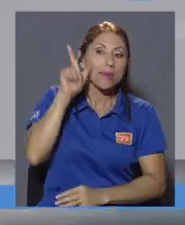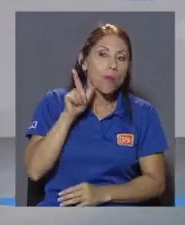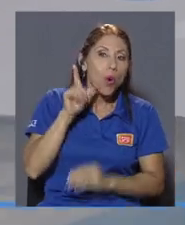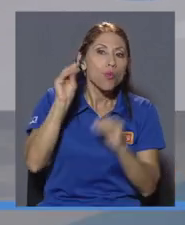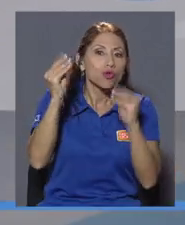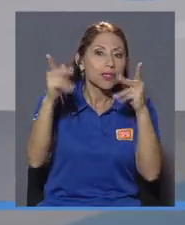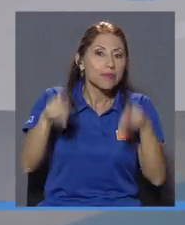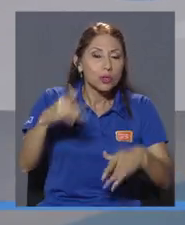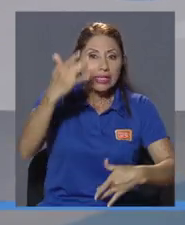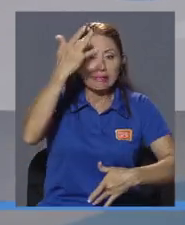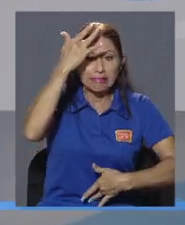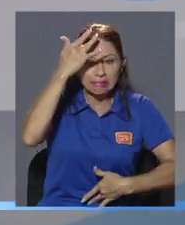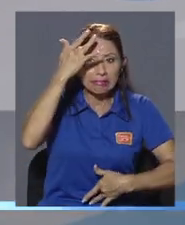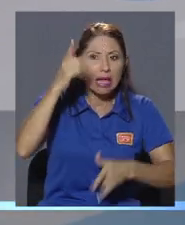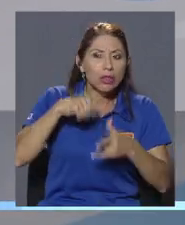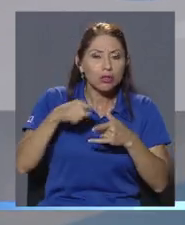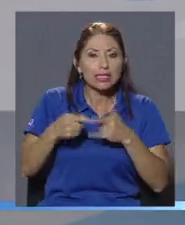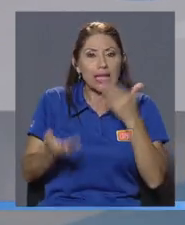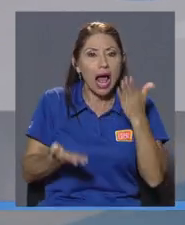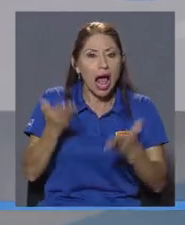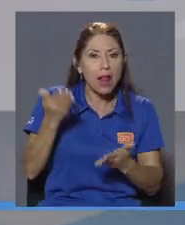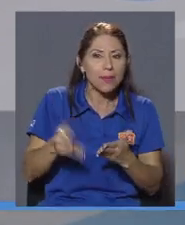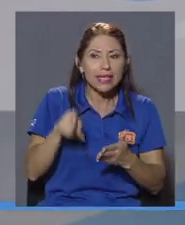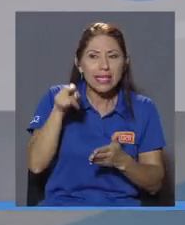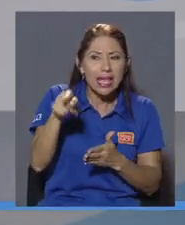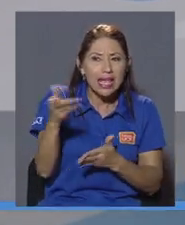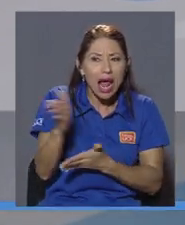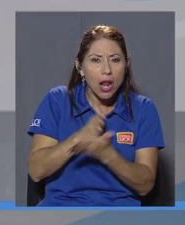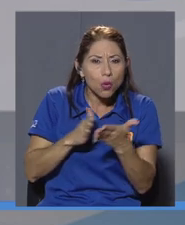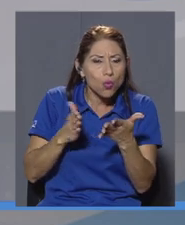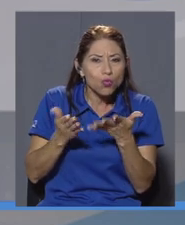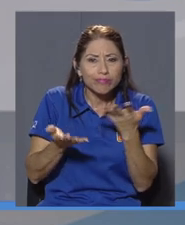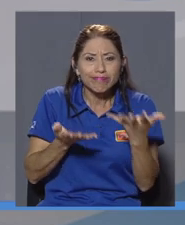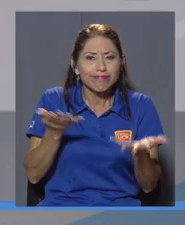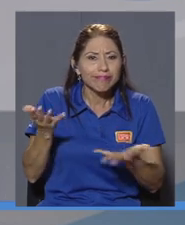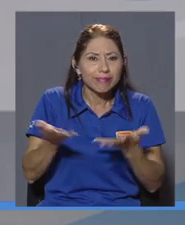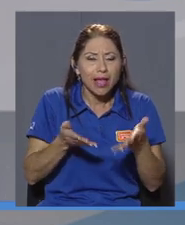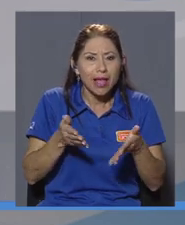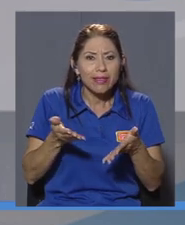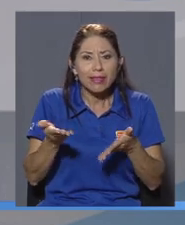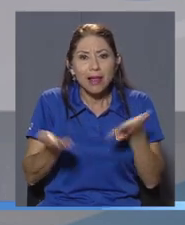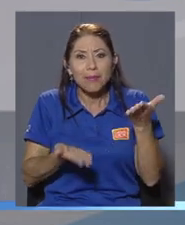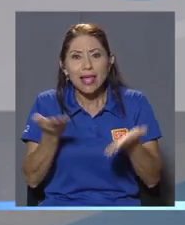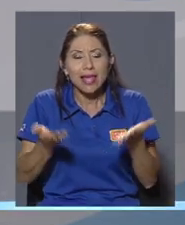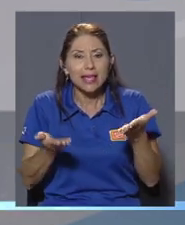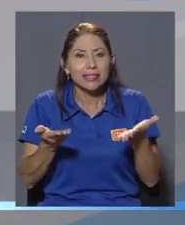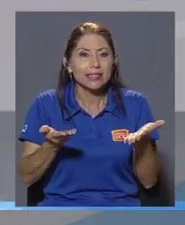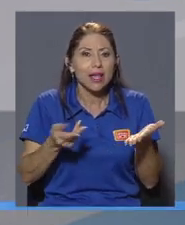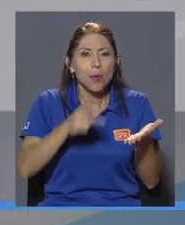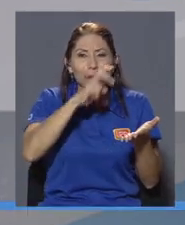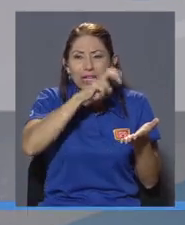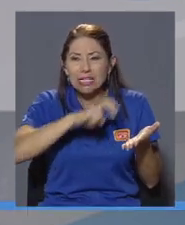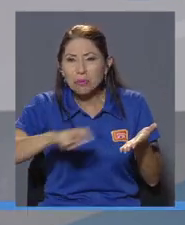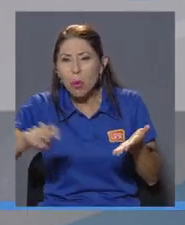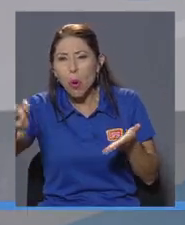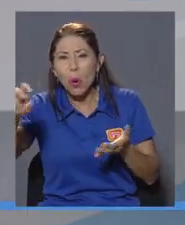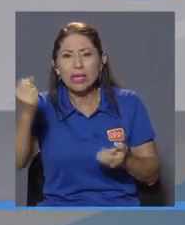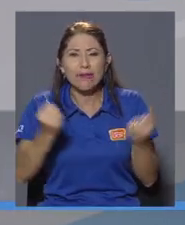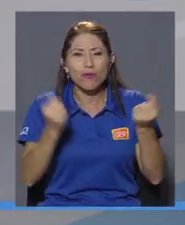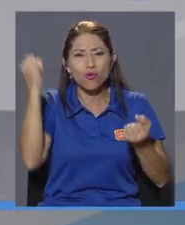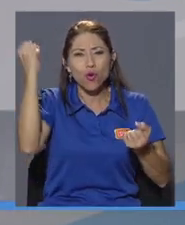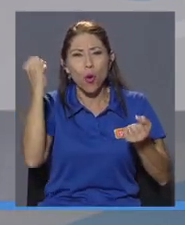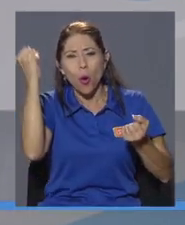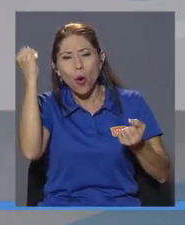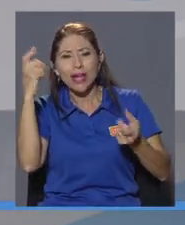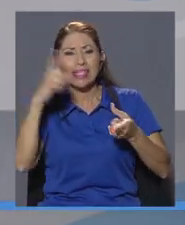casos a lo mejor hay un hay un corredizo ahí por la cuestión del transporte que viene muchos furgones de limón